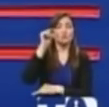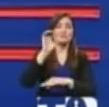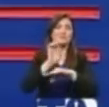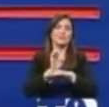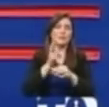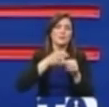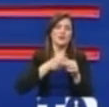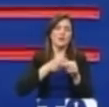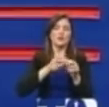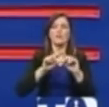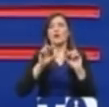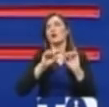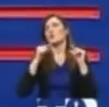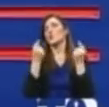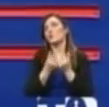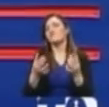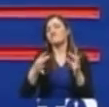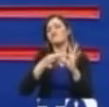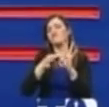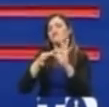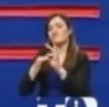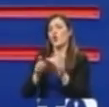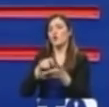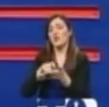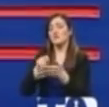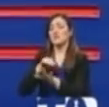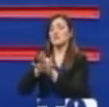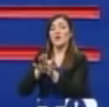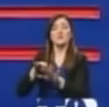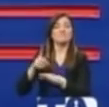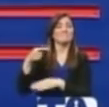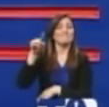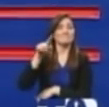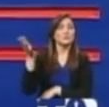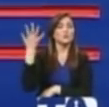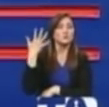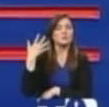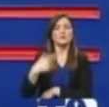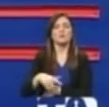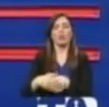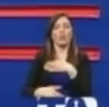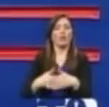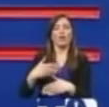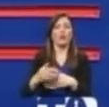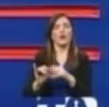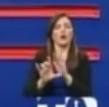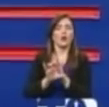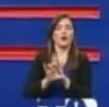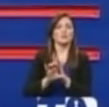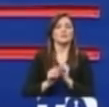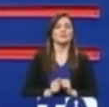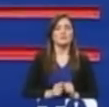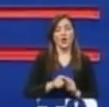formaron parte de la red que permitió concesiones y contratos millonarios. Todo esto ocurrió en medio de una trama llena de irregularidades.